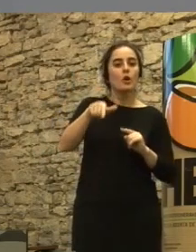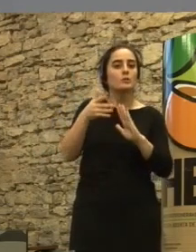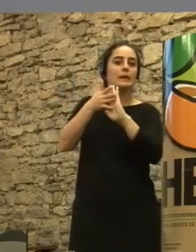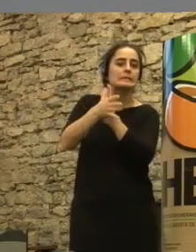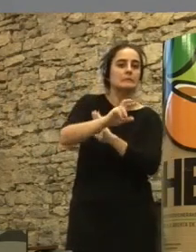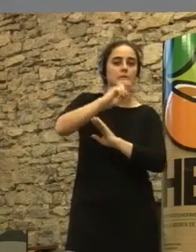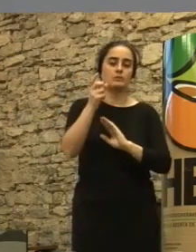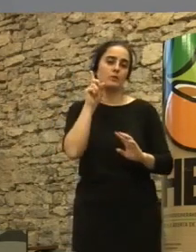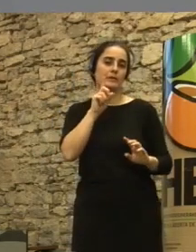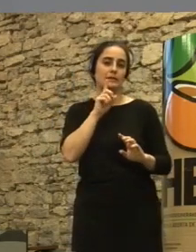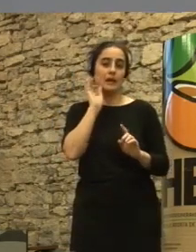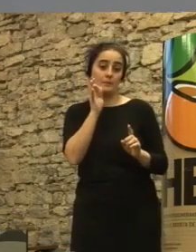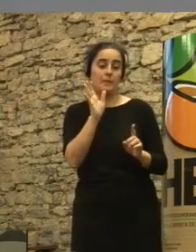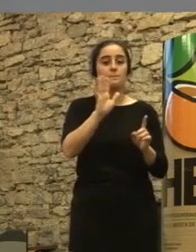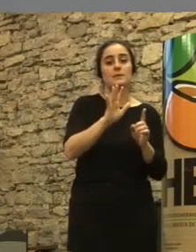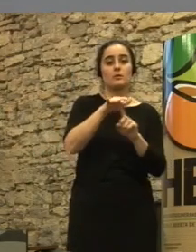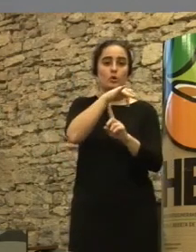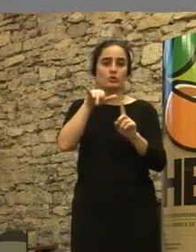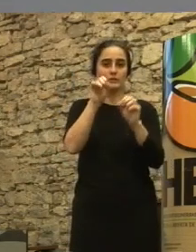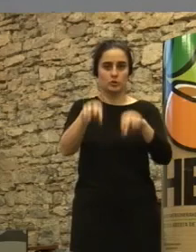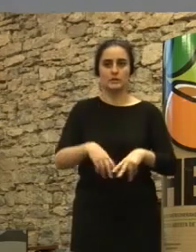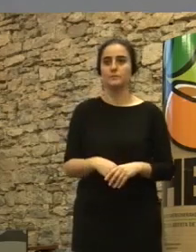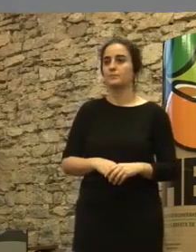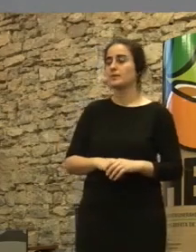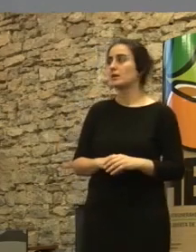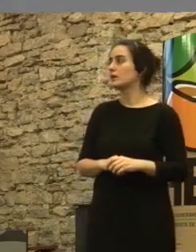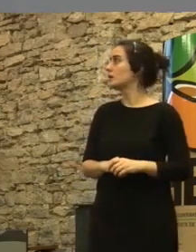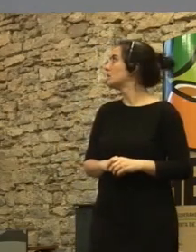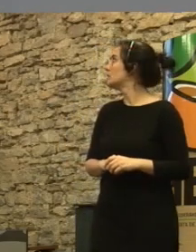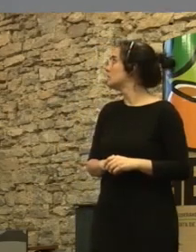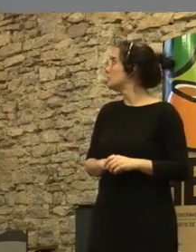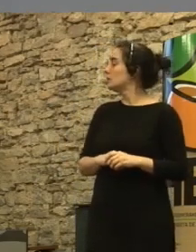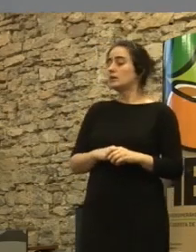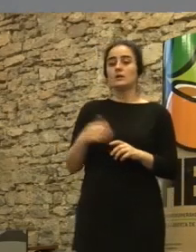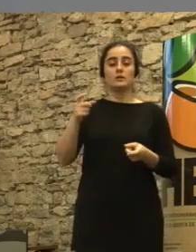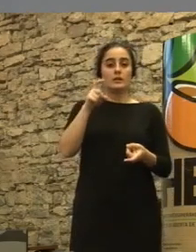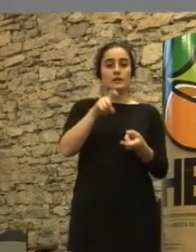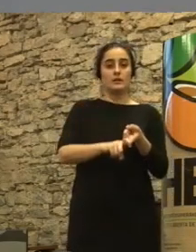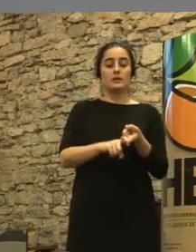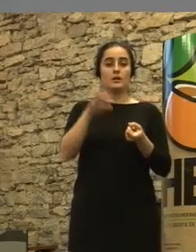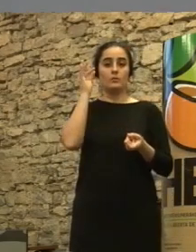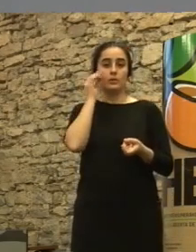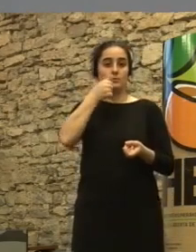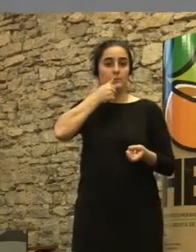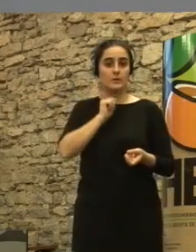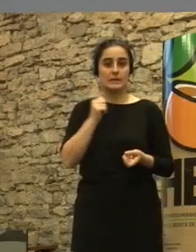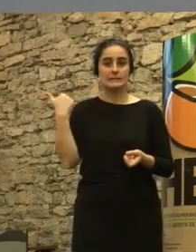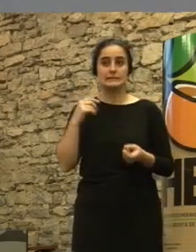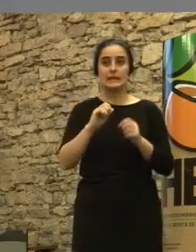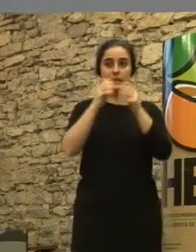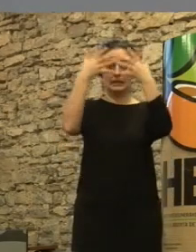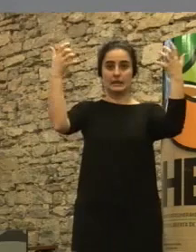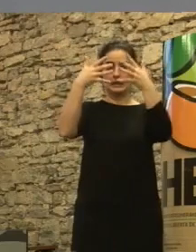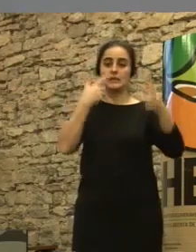este tipo, cosas que son mentiras. Aquí hay una foto de la esposa del presidente del gobierno, Pedro Sánchez, con un texto arriba que es